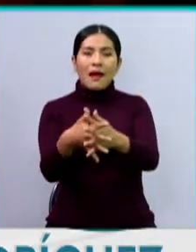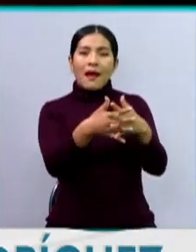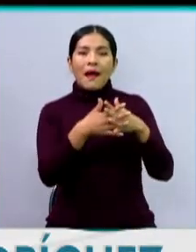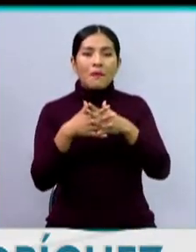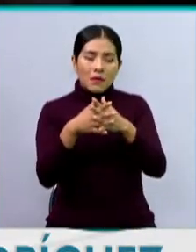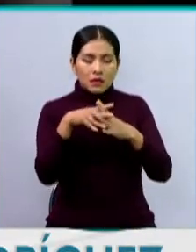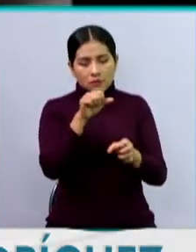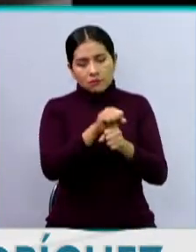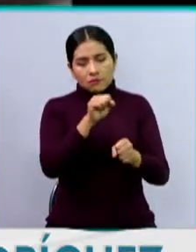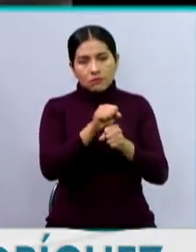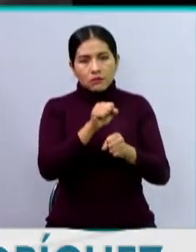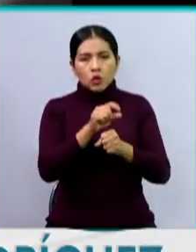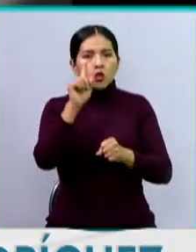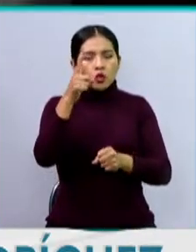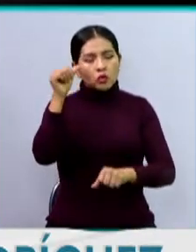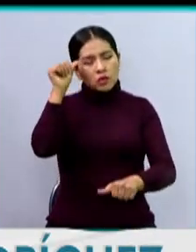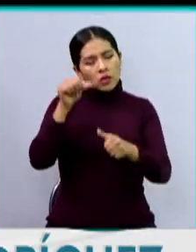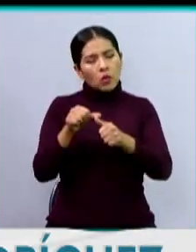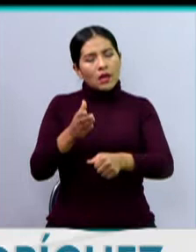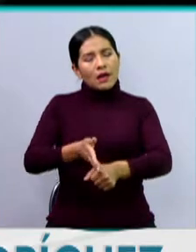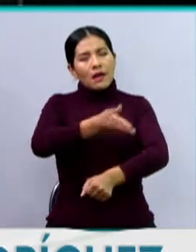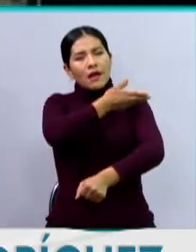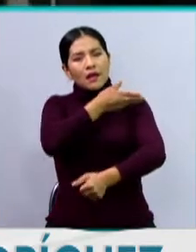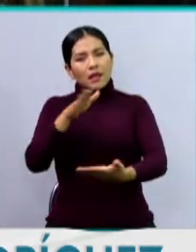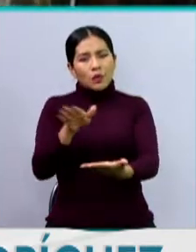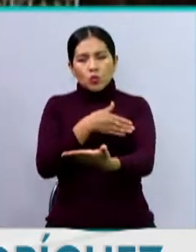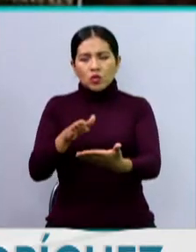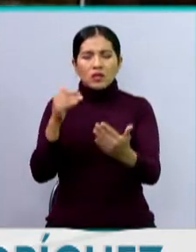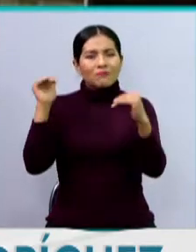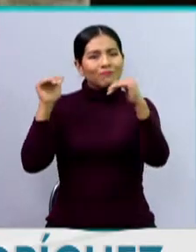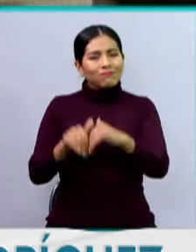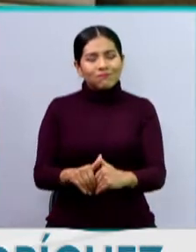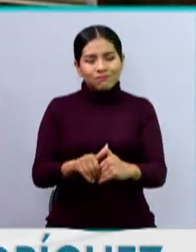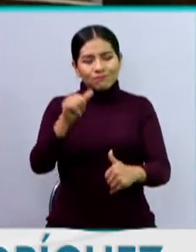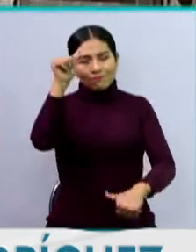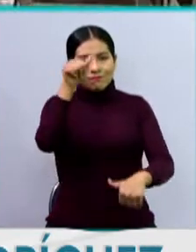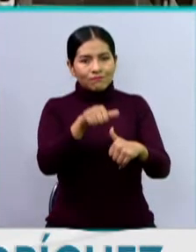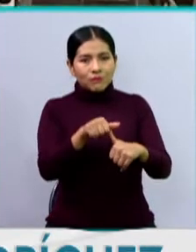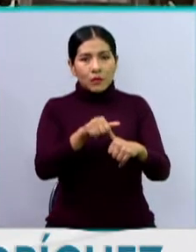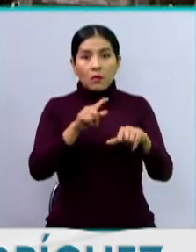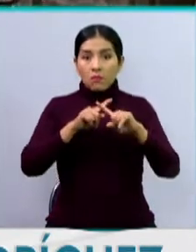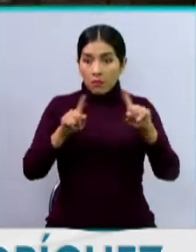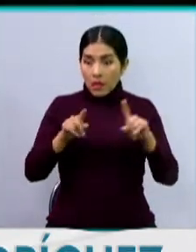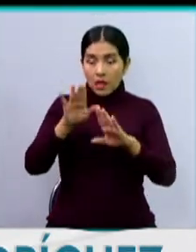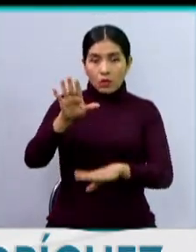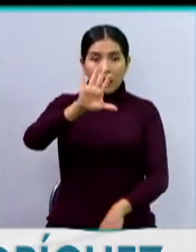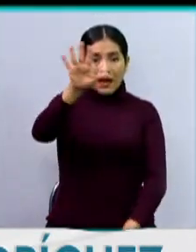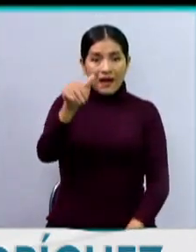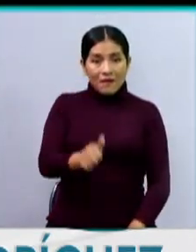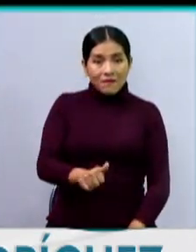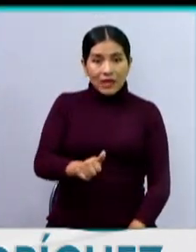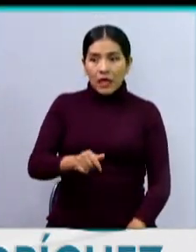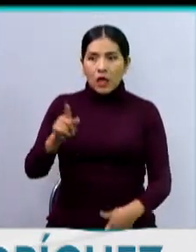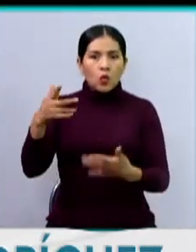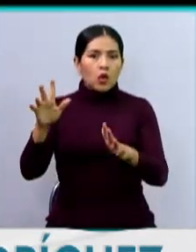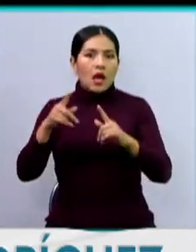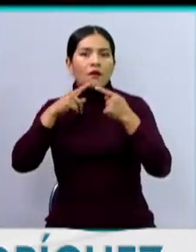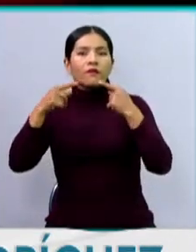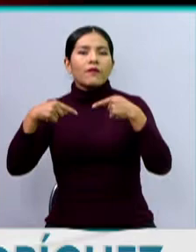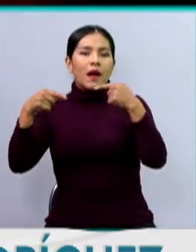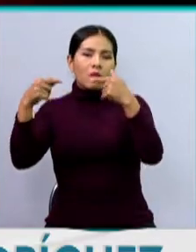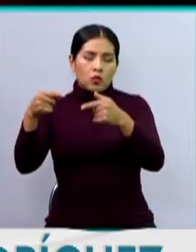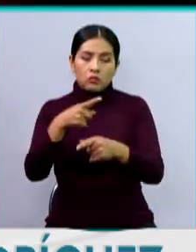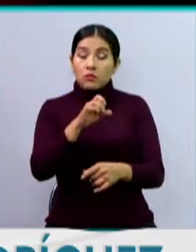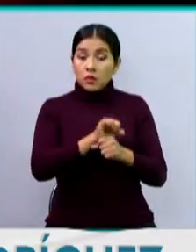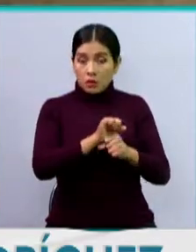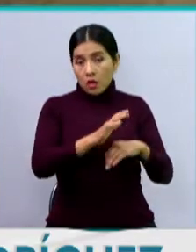tan solo el recuerdo de una carrera musical fallida. Y además que él estaba trabajando como albañil. Sí, estaba ahí. ¿No? O sea, claro. Es un